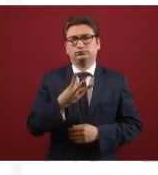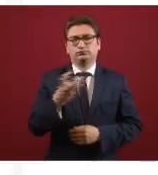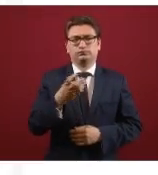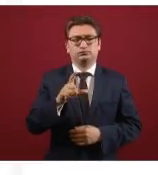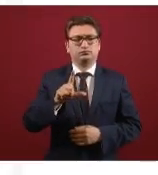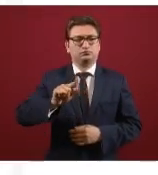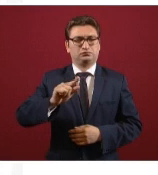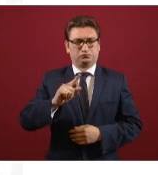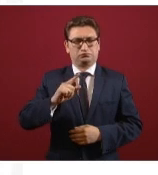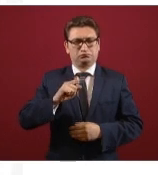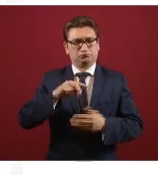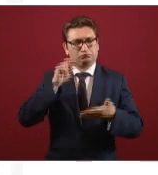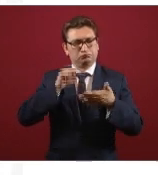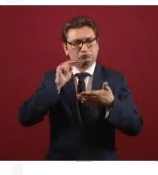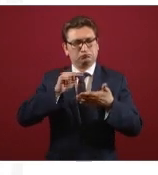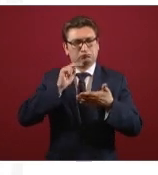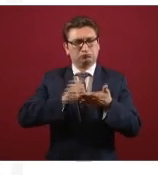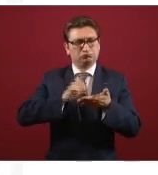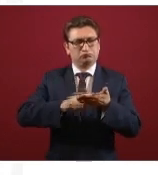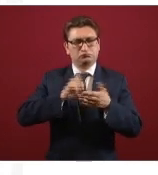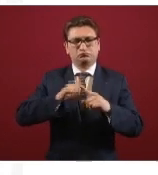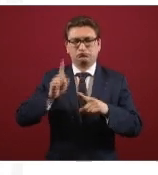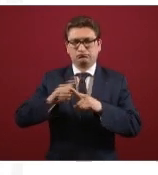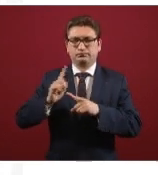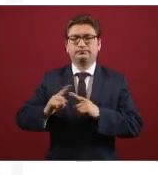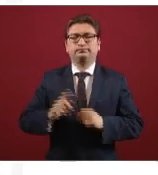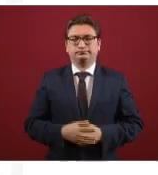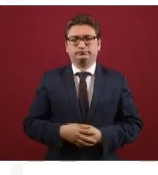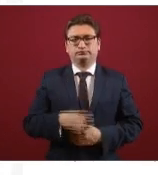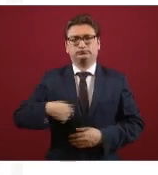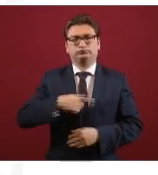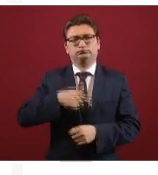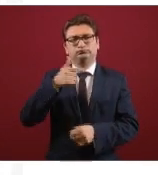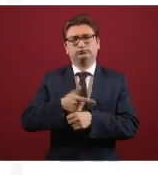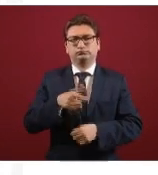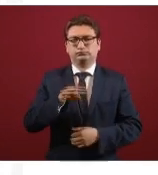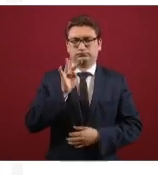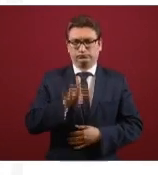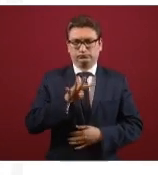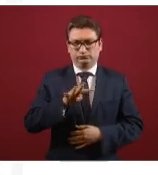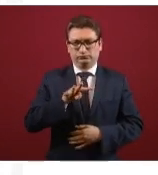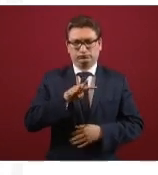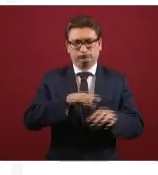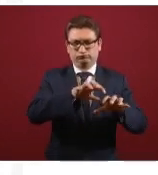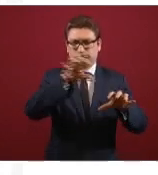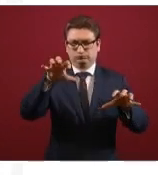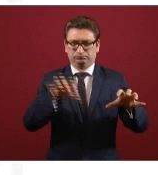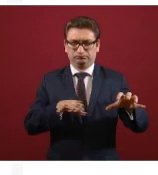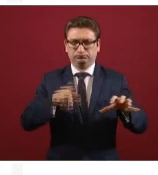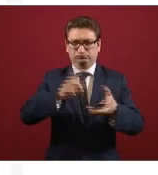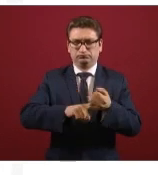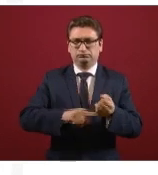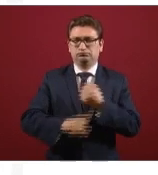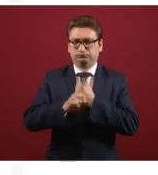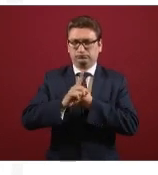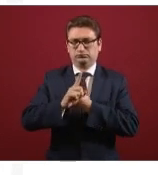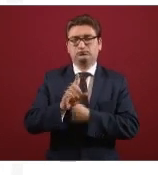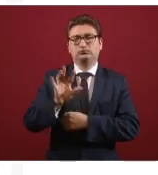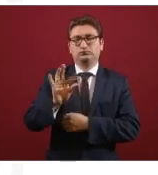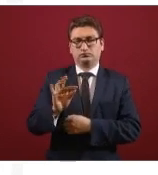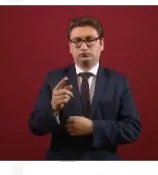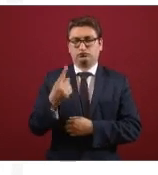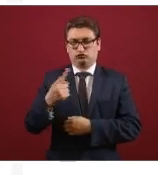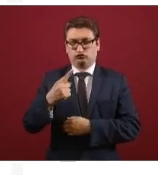visitas realizadas encontramos de 19 estaciones con problemas 41